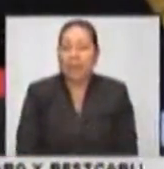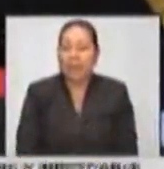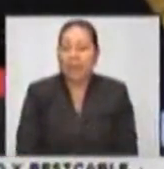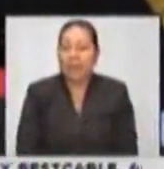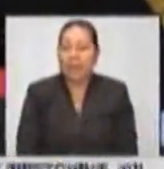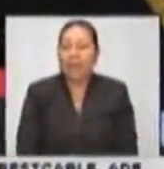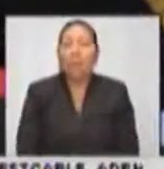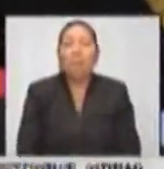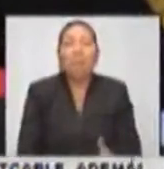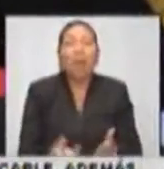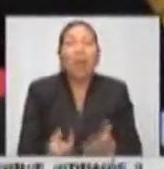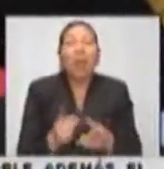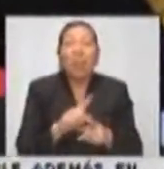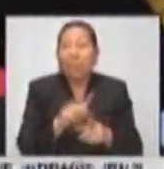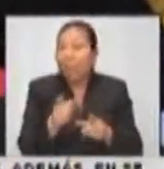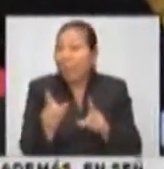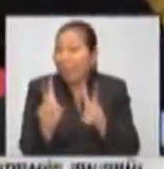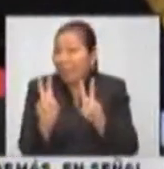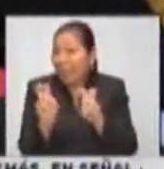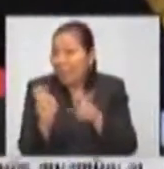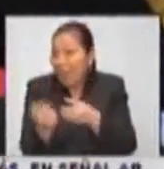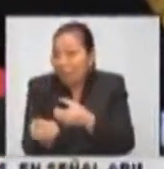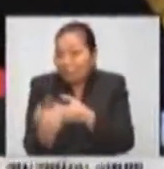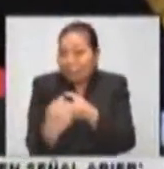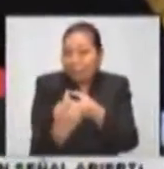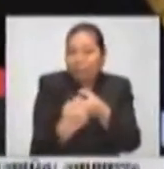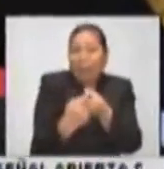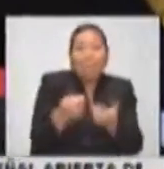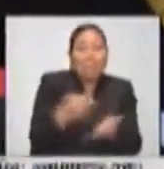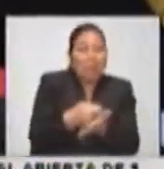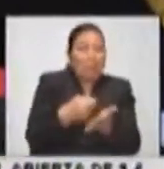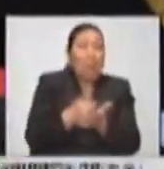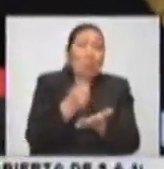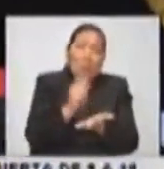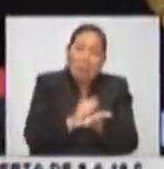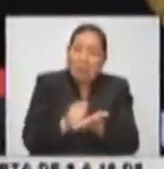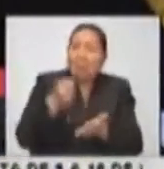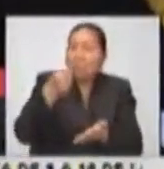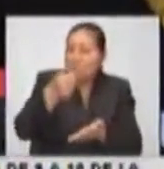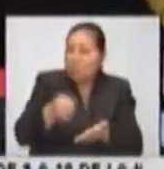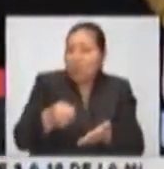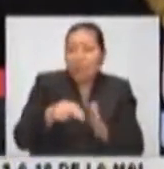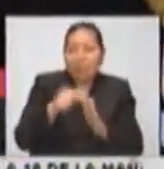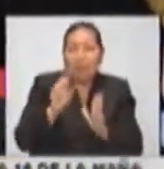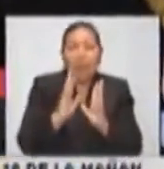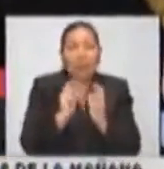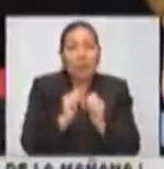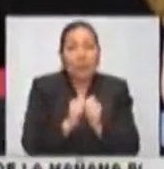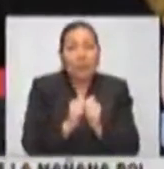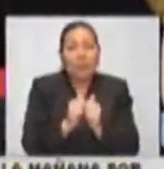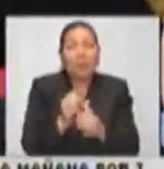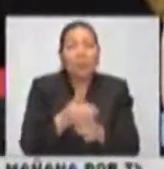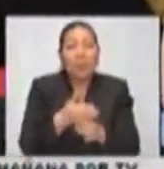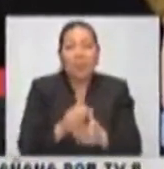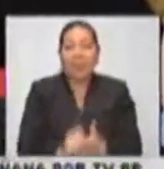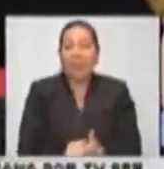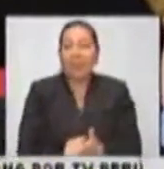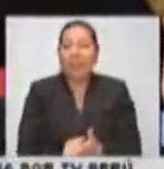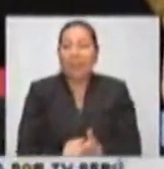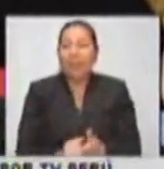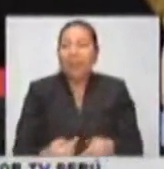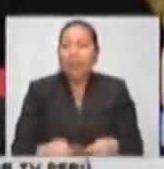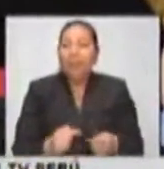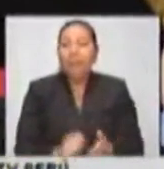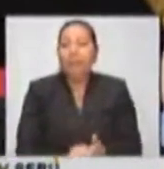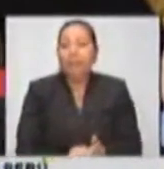mayor involucramiento, también exige también pagar unas cuotas, ¿no es cierto?, hasta el nivel de asociado, donde ya se participa plenamente, se